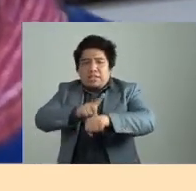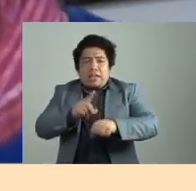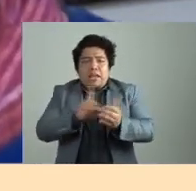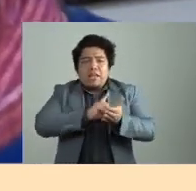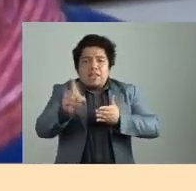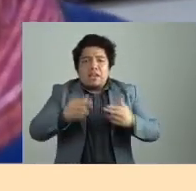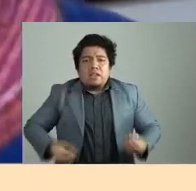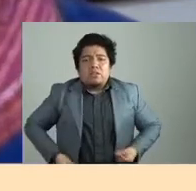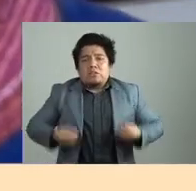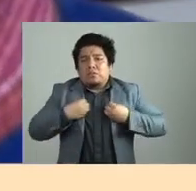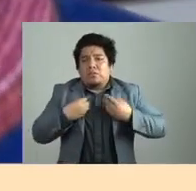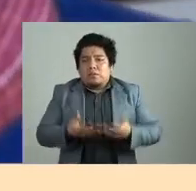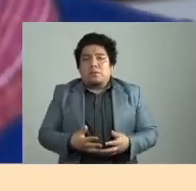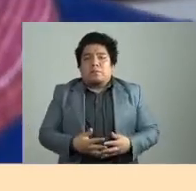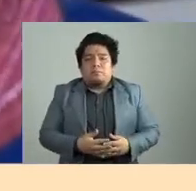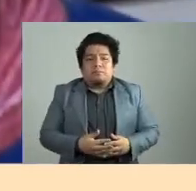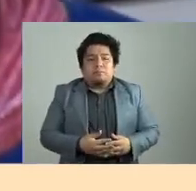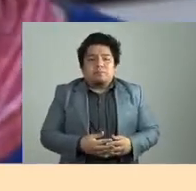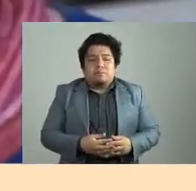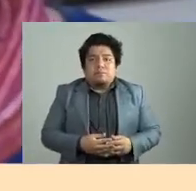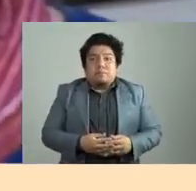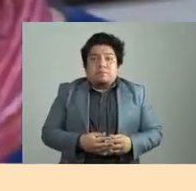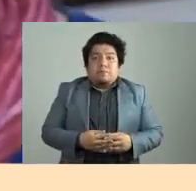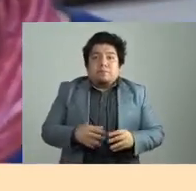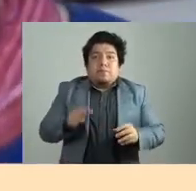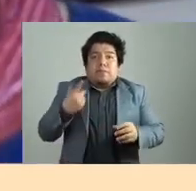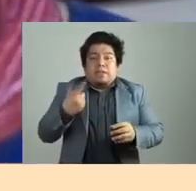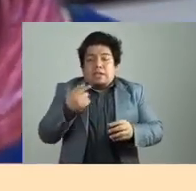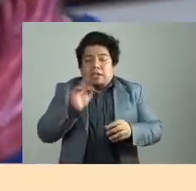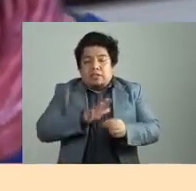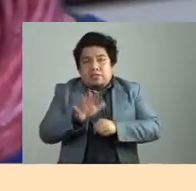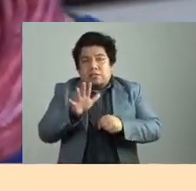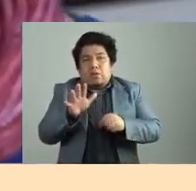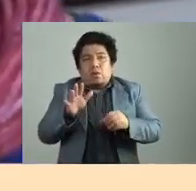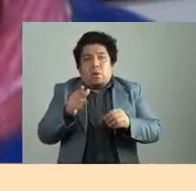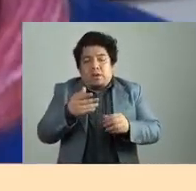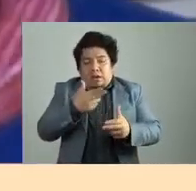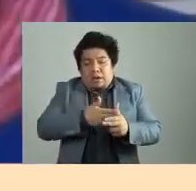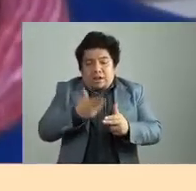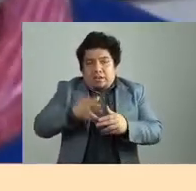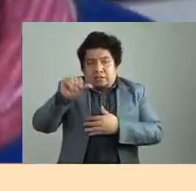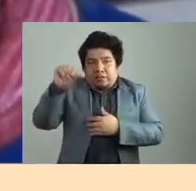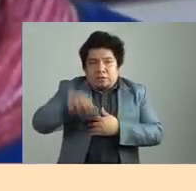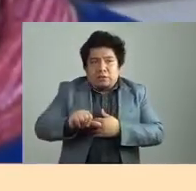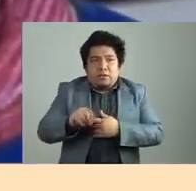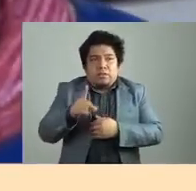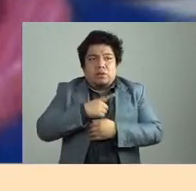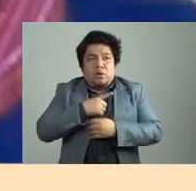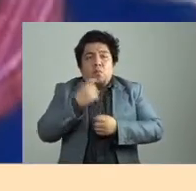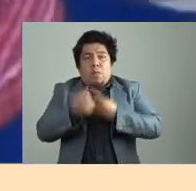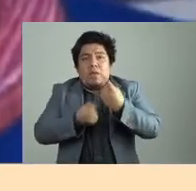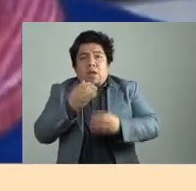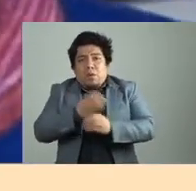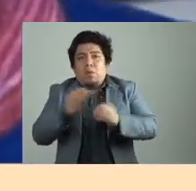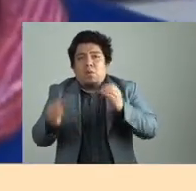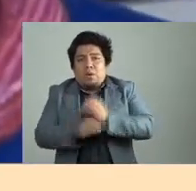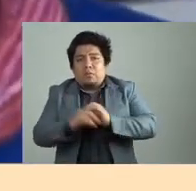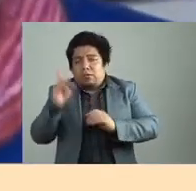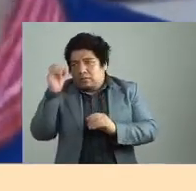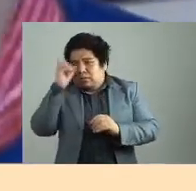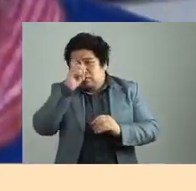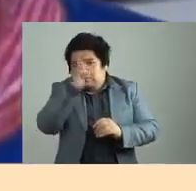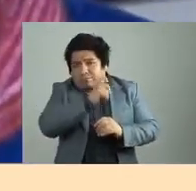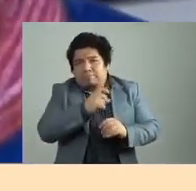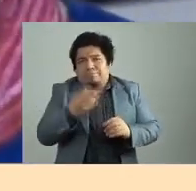no que es todavía hasta ahora el terreno en el cual la mujer